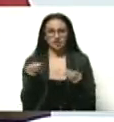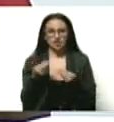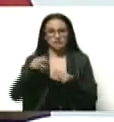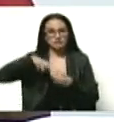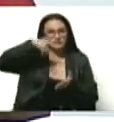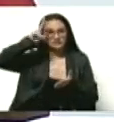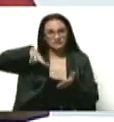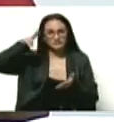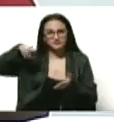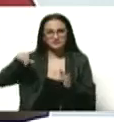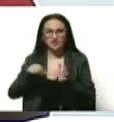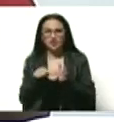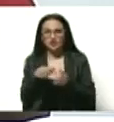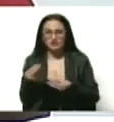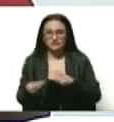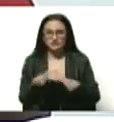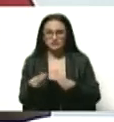hacer,